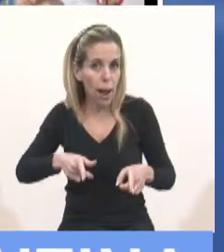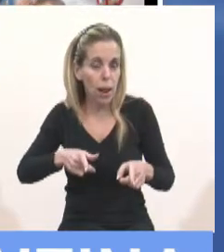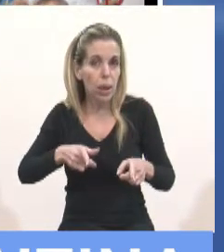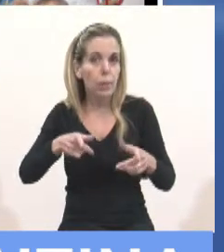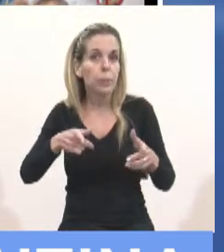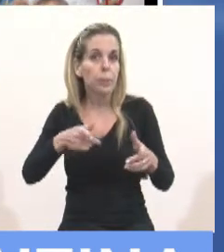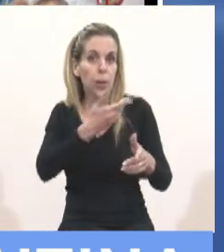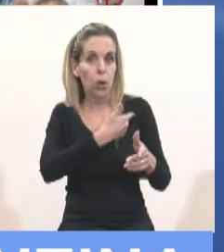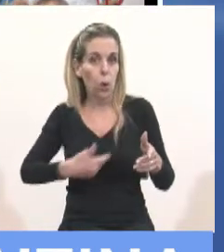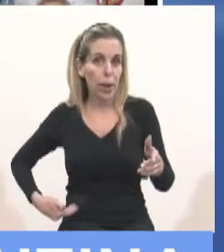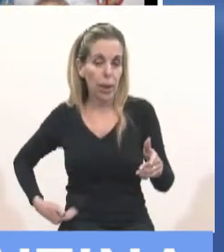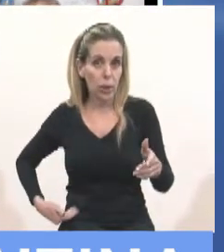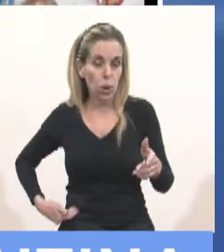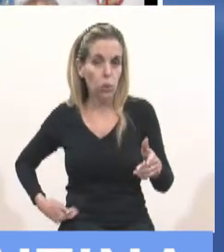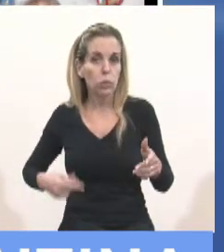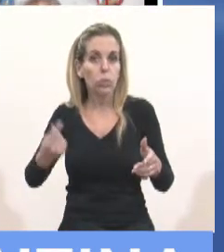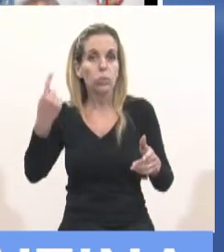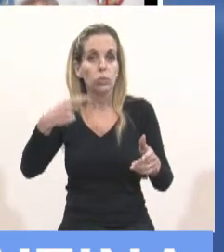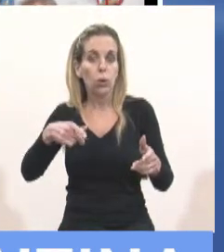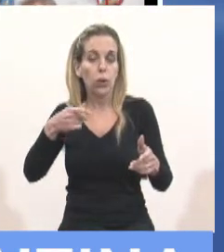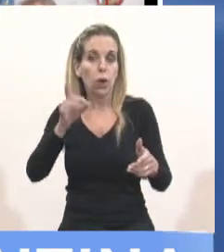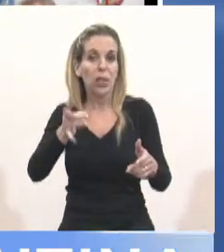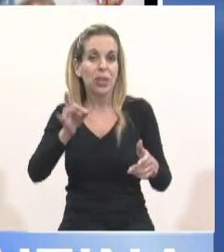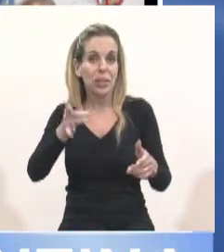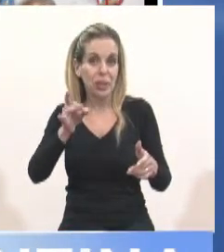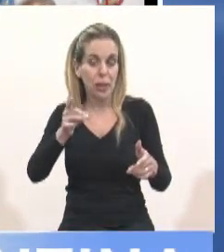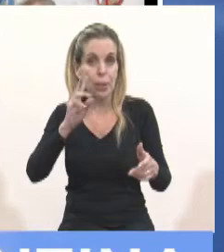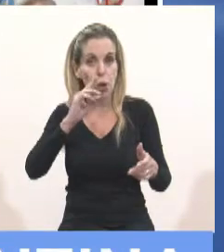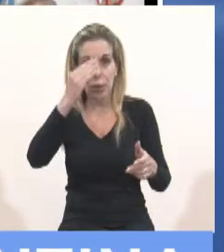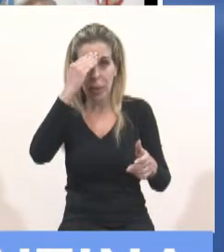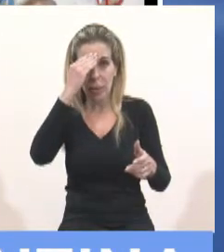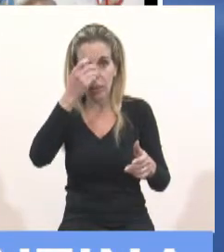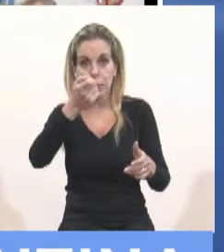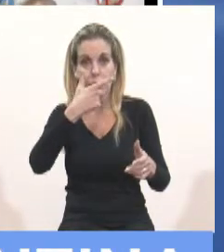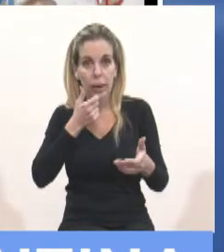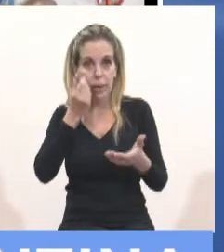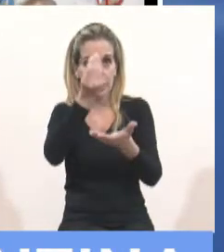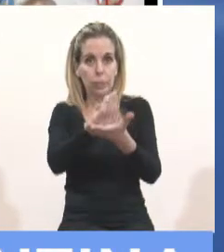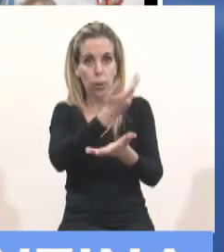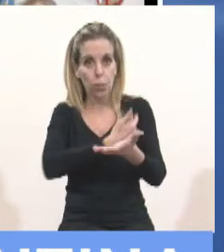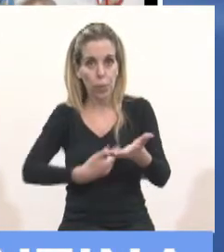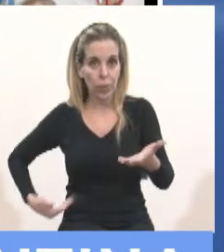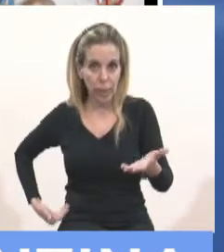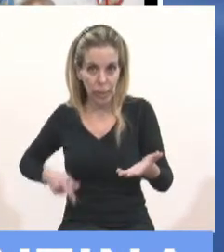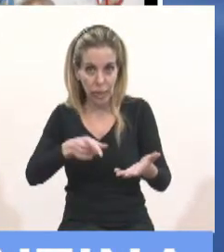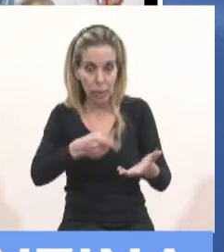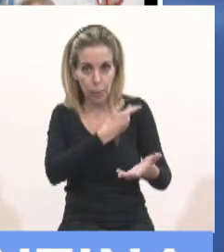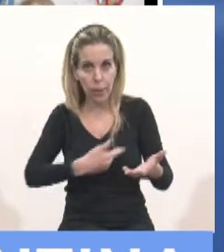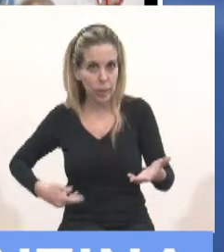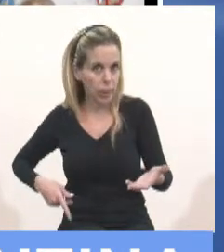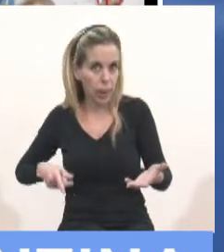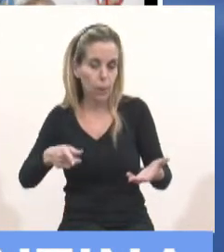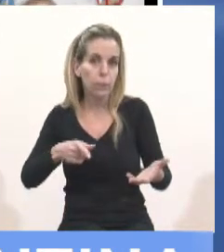el gobierno que asumió en diciembre de 2015 se lanzara vorazmente a